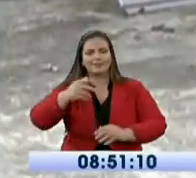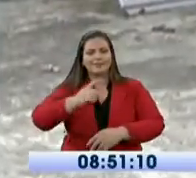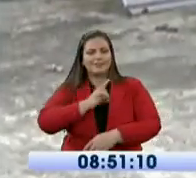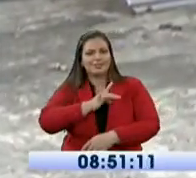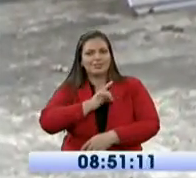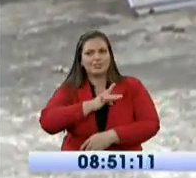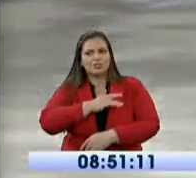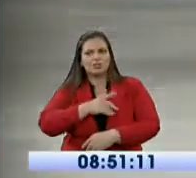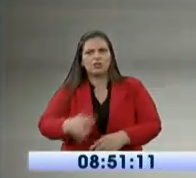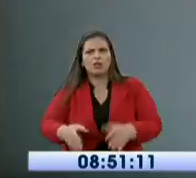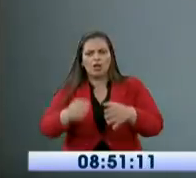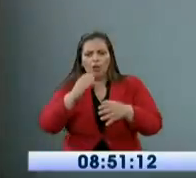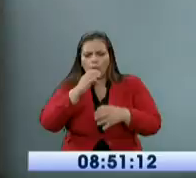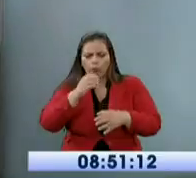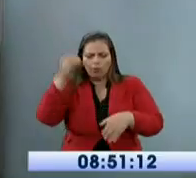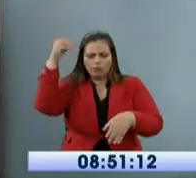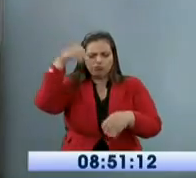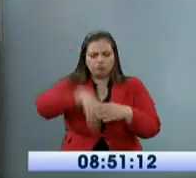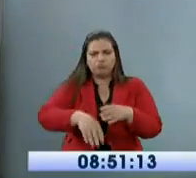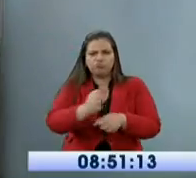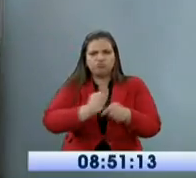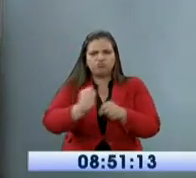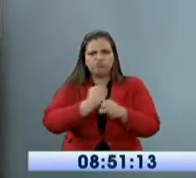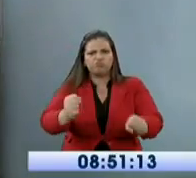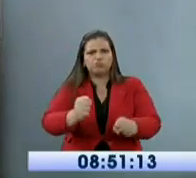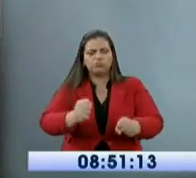una funda amarrada.